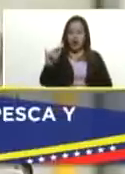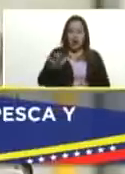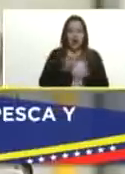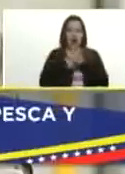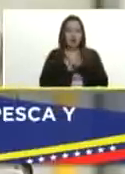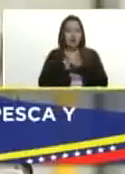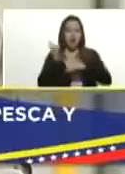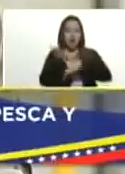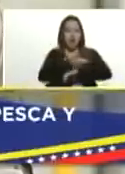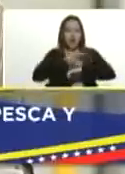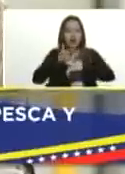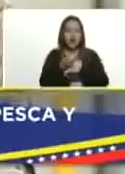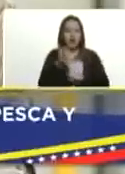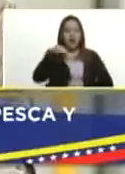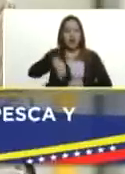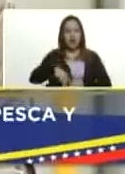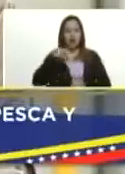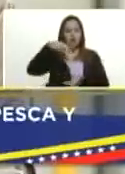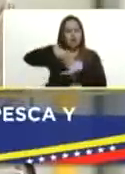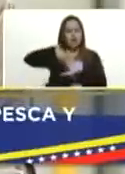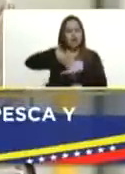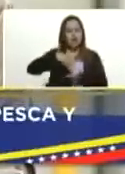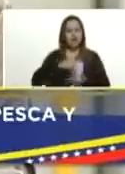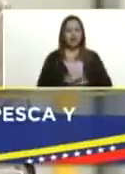compañero gobernador del estado Miranda,